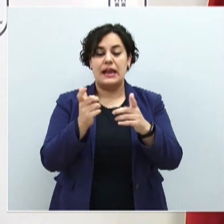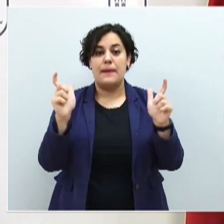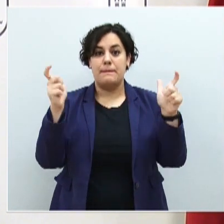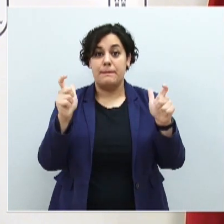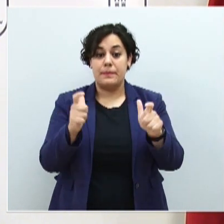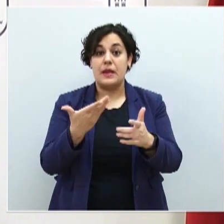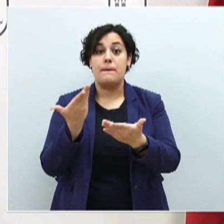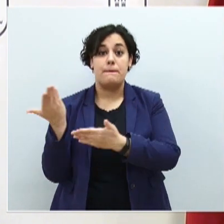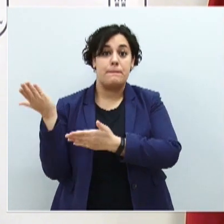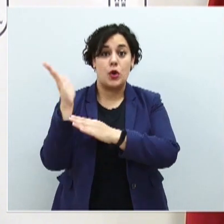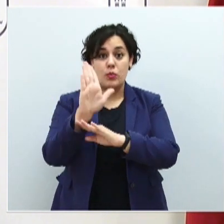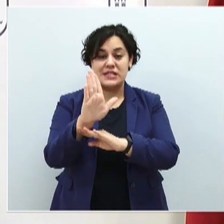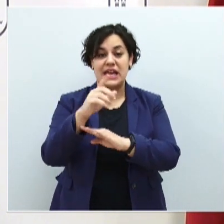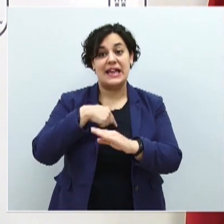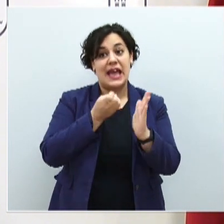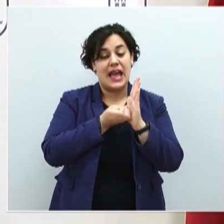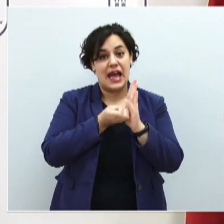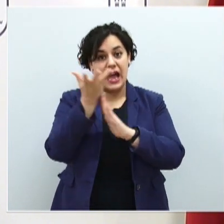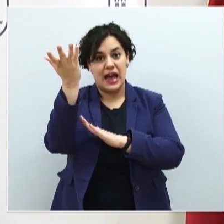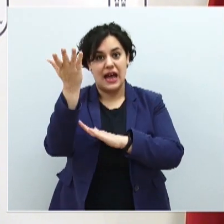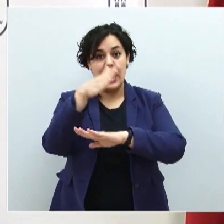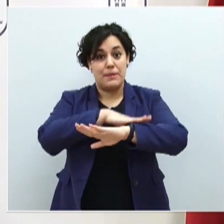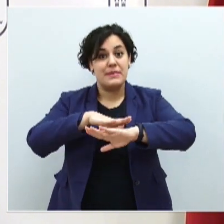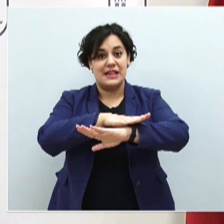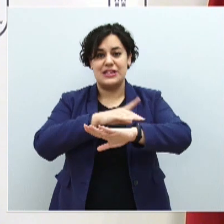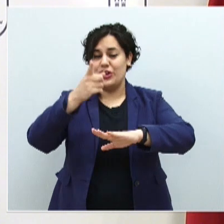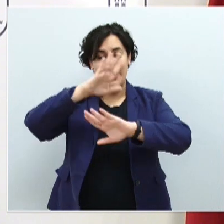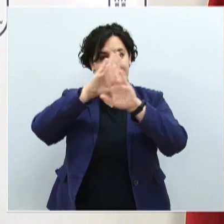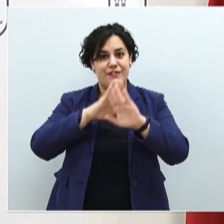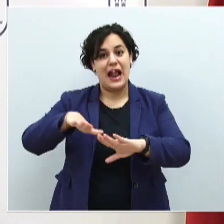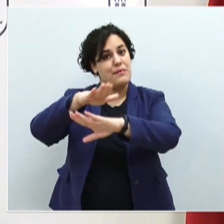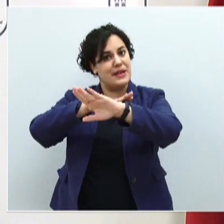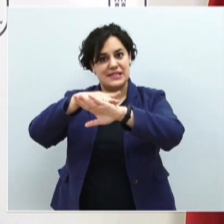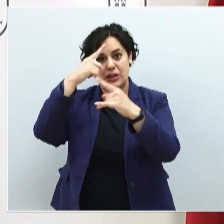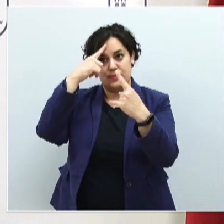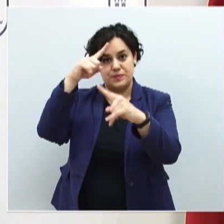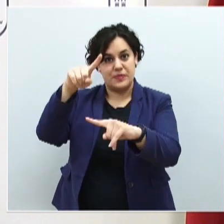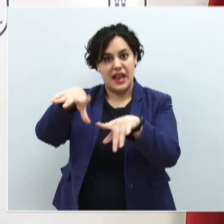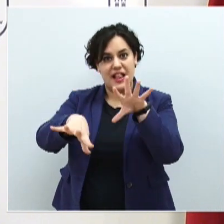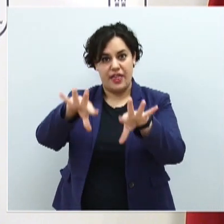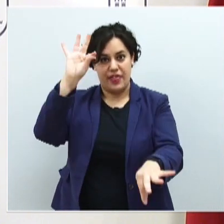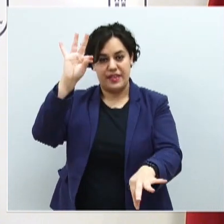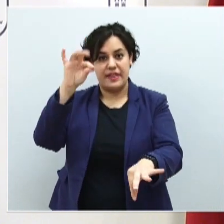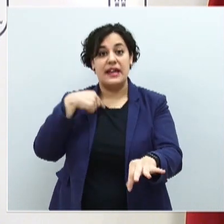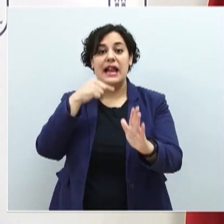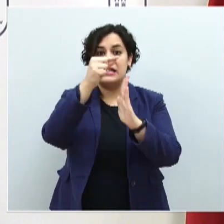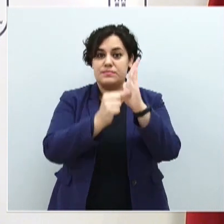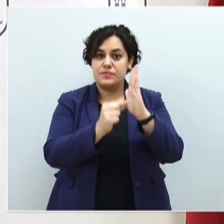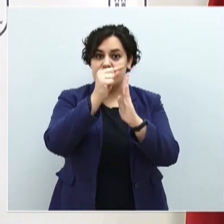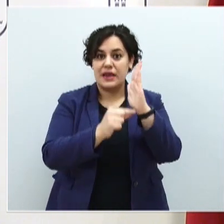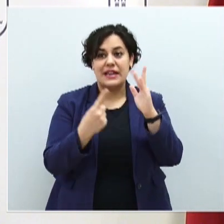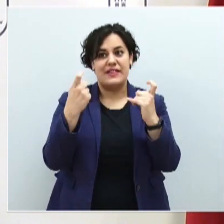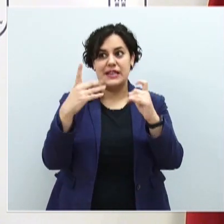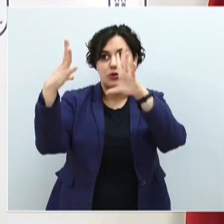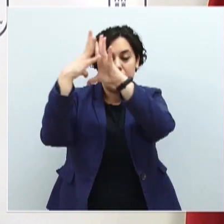que son las que trasladamos al Ministerio, y será el Ministerio el que al final diga cómo se va a ir haciendo a nivel general. Yo creo que tienen que ser medidas que estén